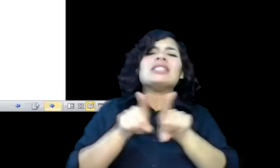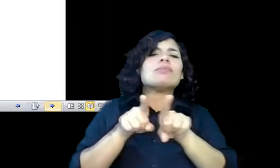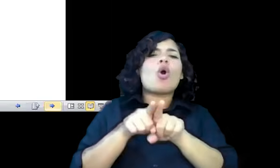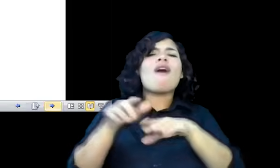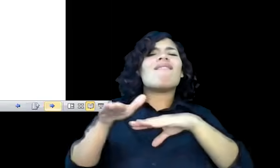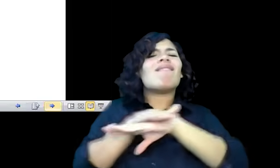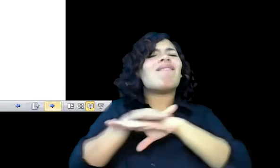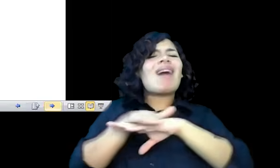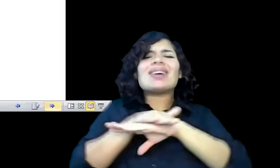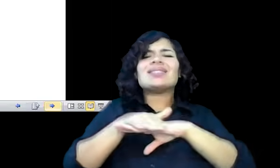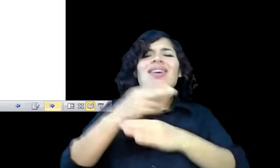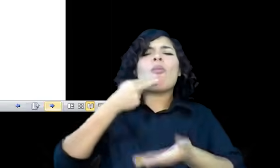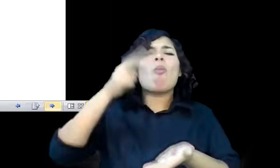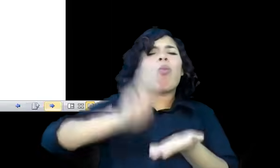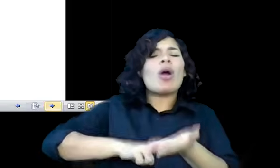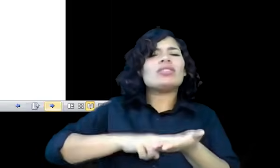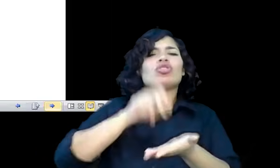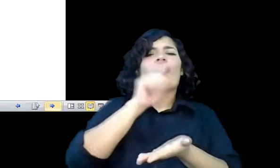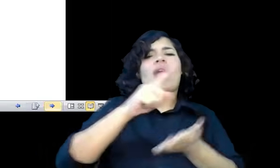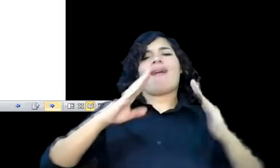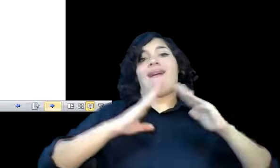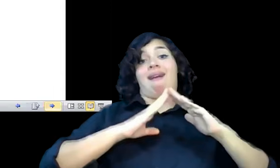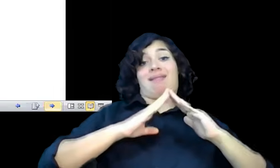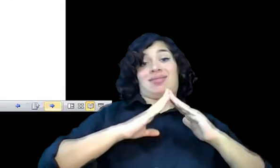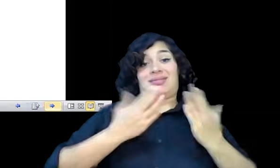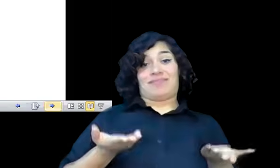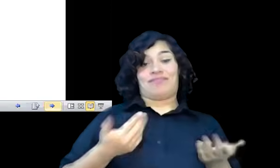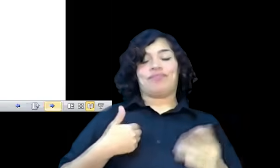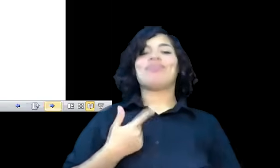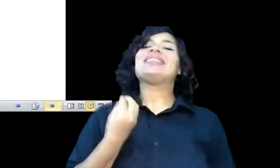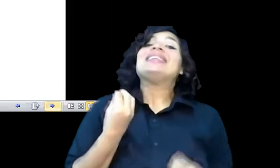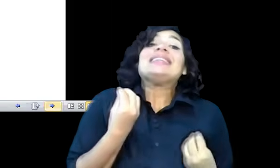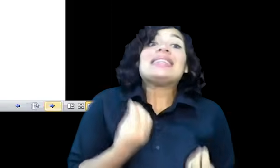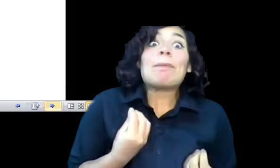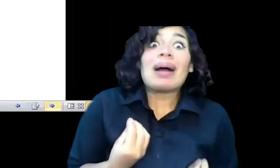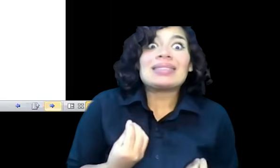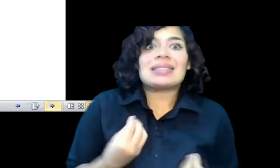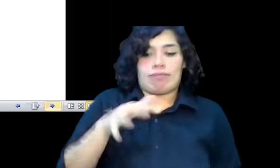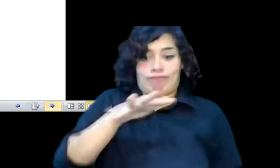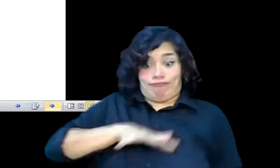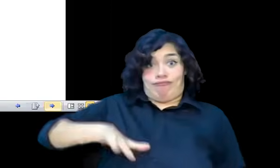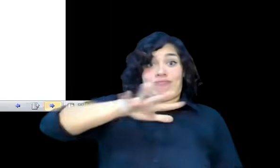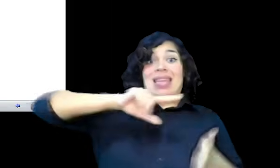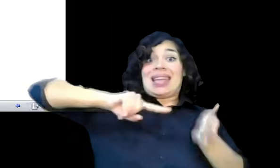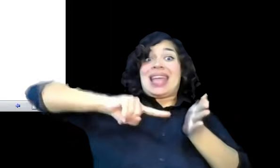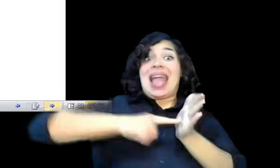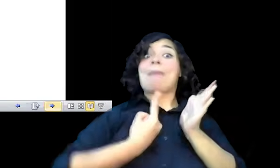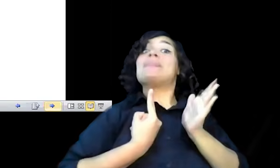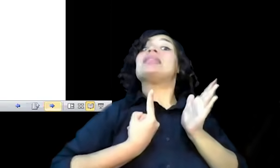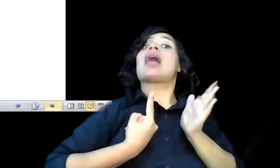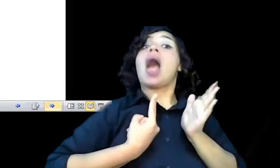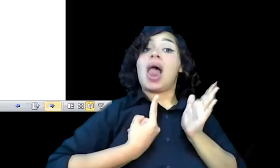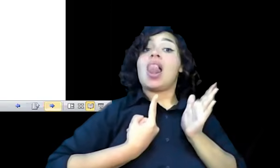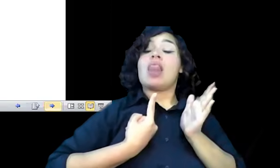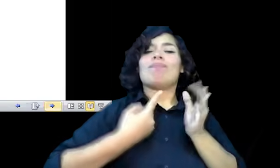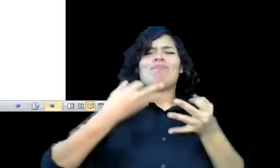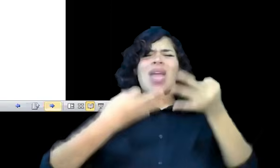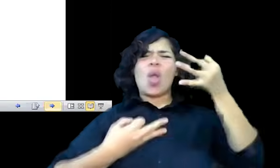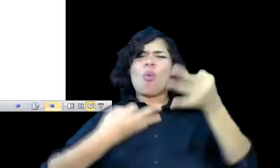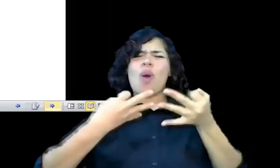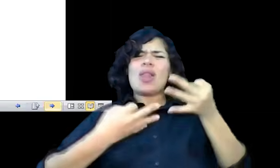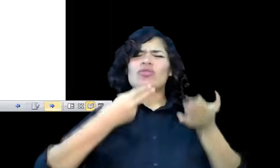base imponible del impuesto inmobiliario. Resulta que en Capital Federal, ¿sí?, la evaluación